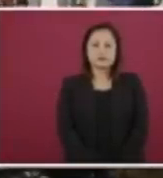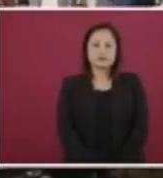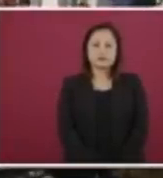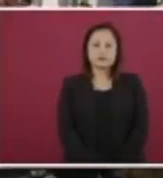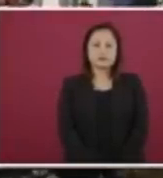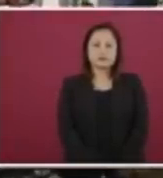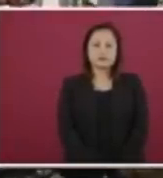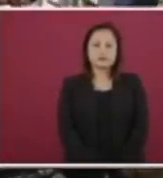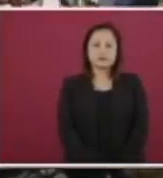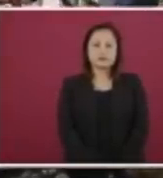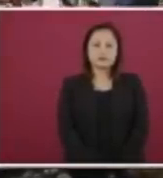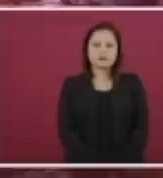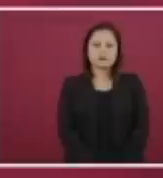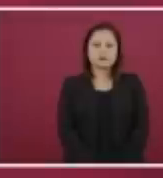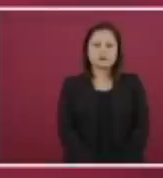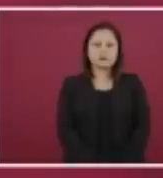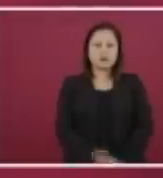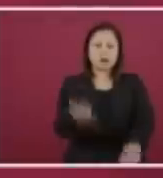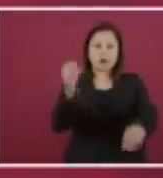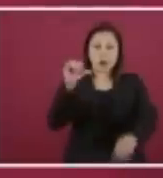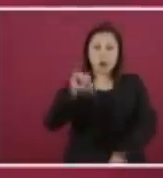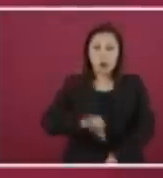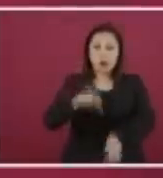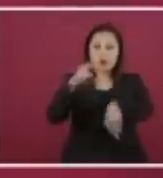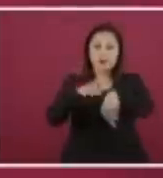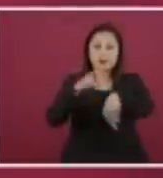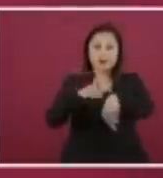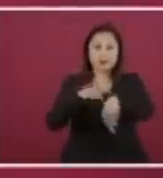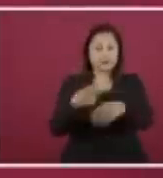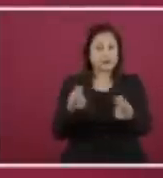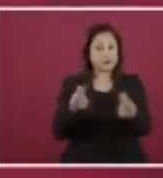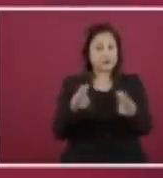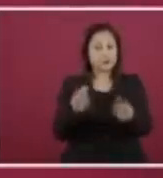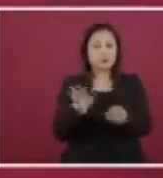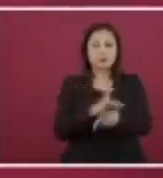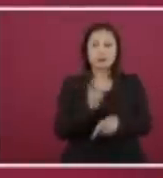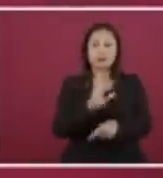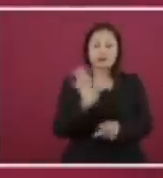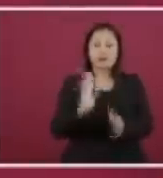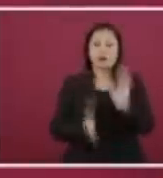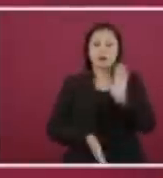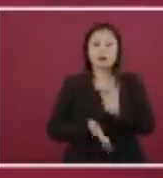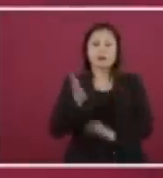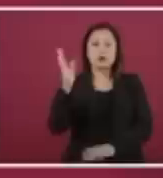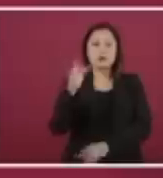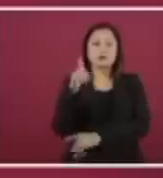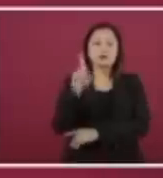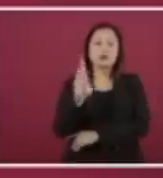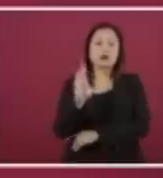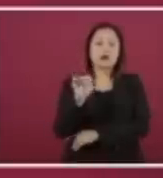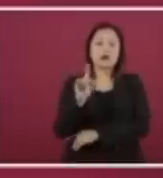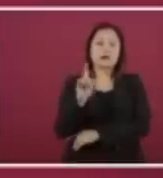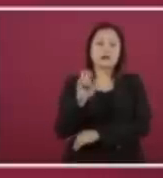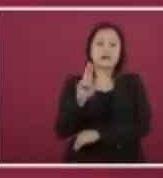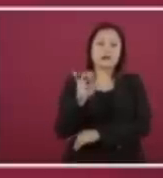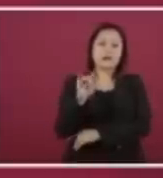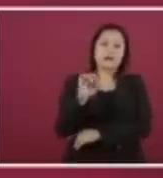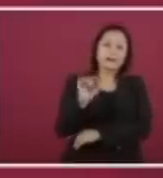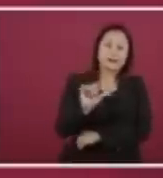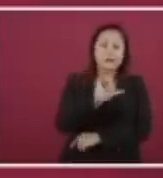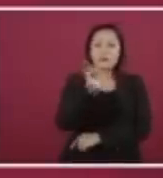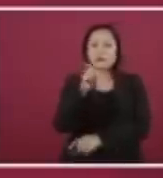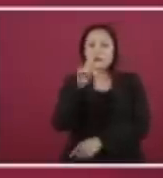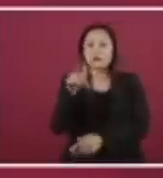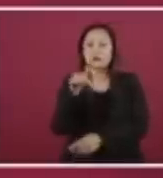con prisa por la gira. Vamos hoy a Cadereyta y a Monclova y hacemos